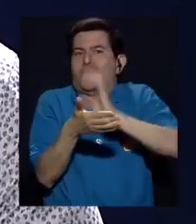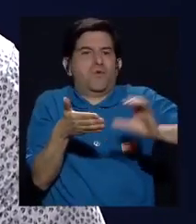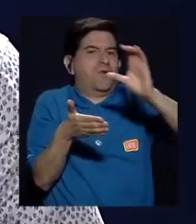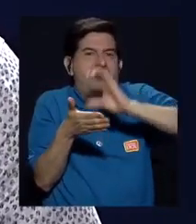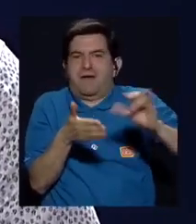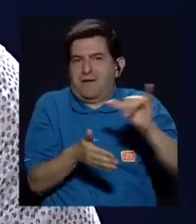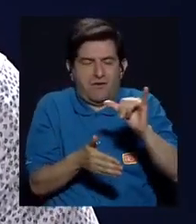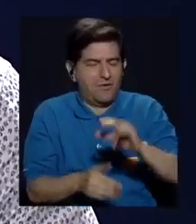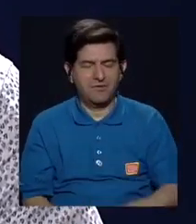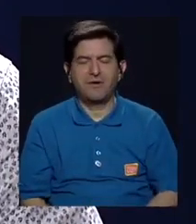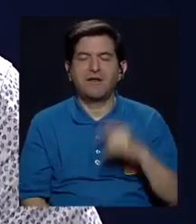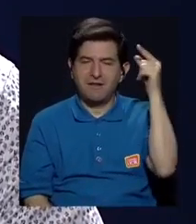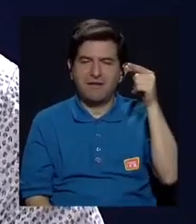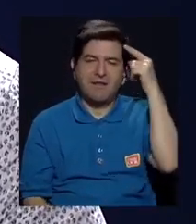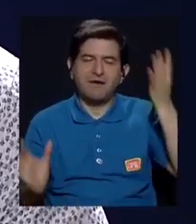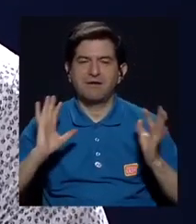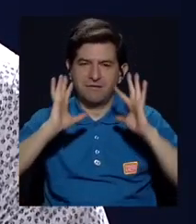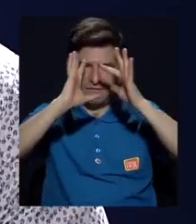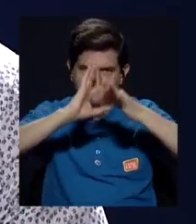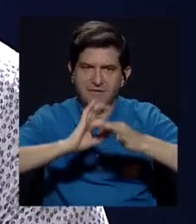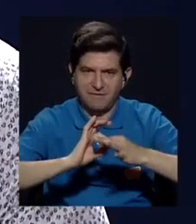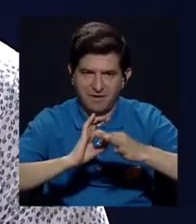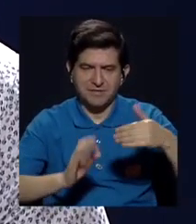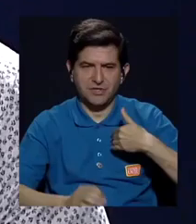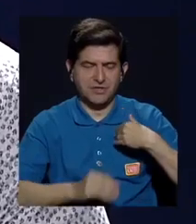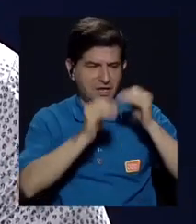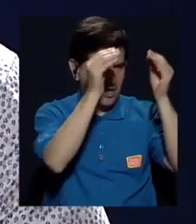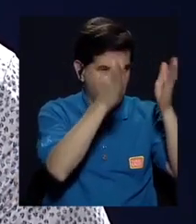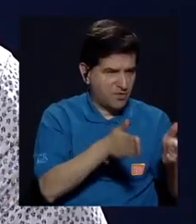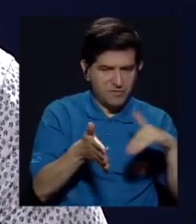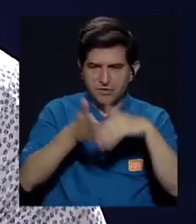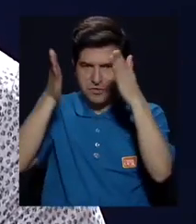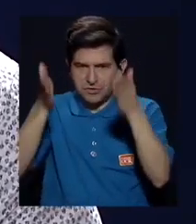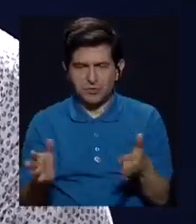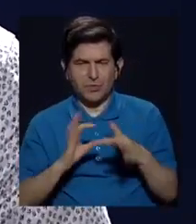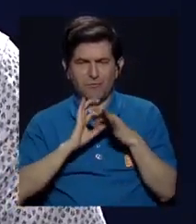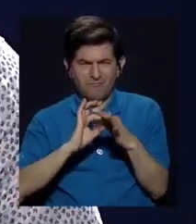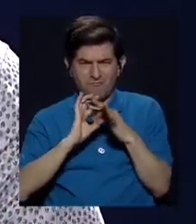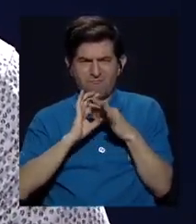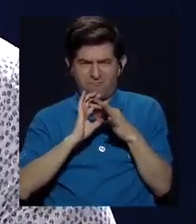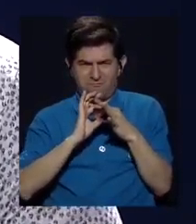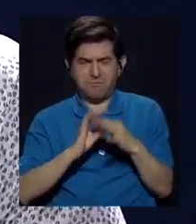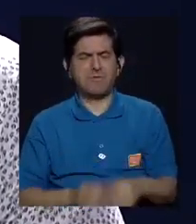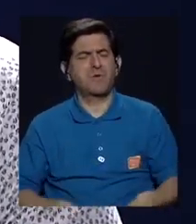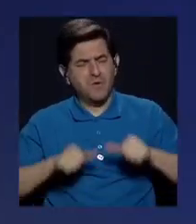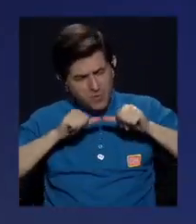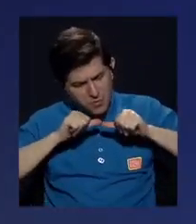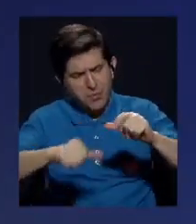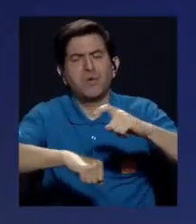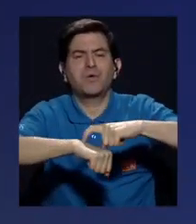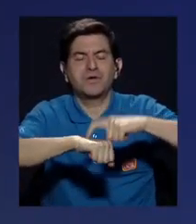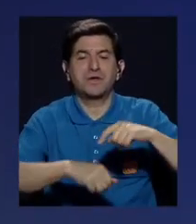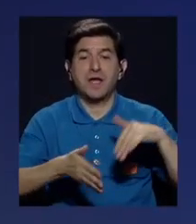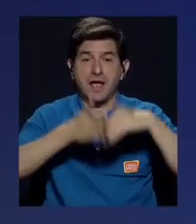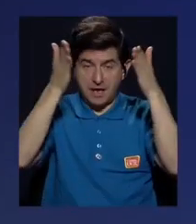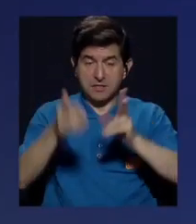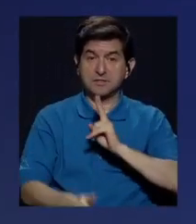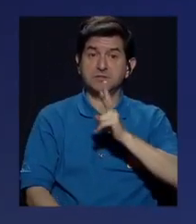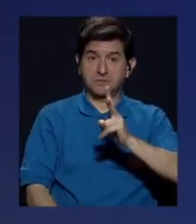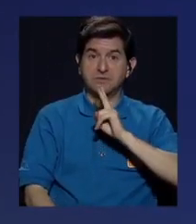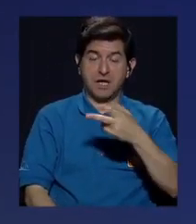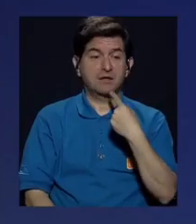Entonces, obviamente que la relación de profesor-alumno va a ser muy estrecha por mucho tiempo. O sea, el estudiante tiene que